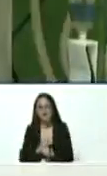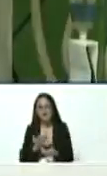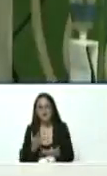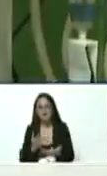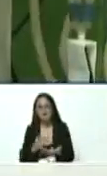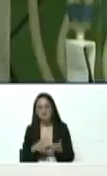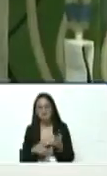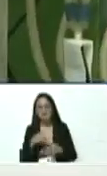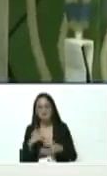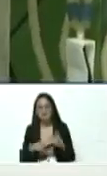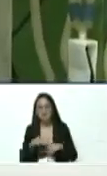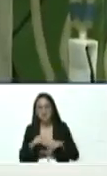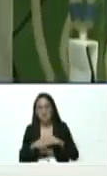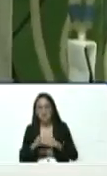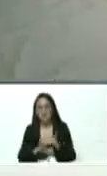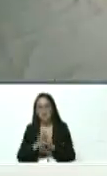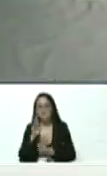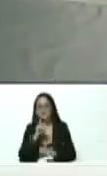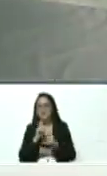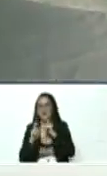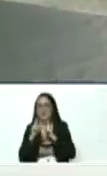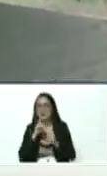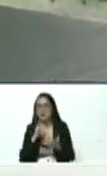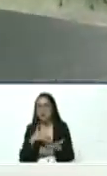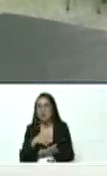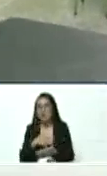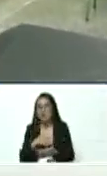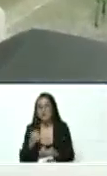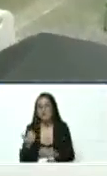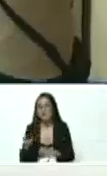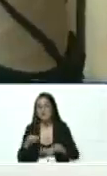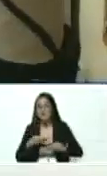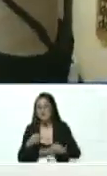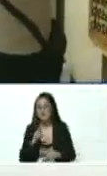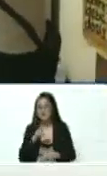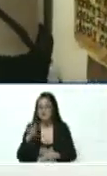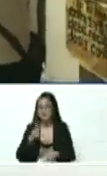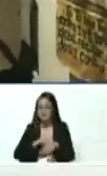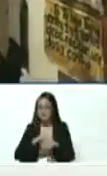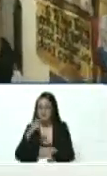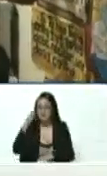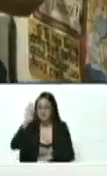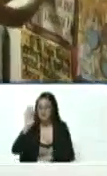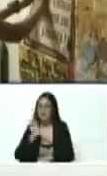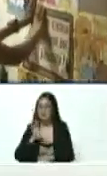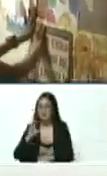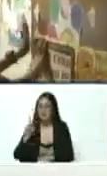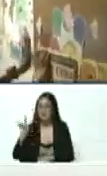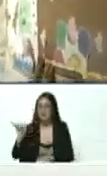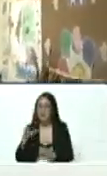superar las dificultades. Hoy nos recibían 24 médicos cubanos en este CDI y así están